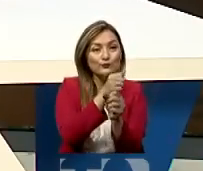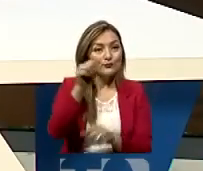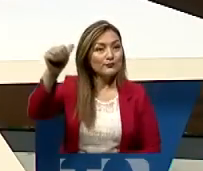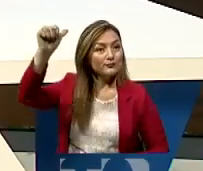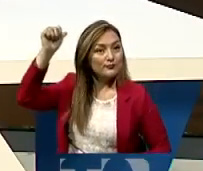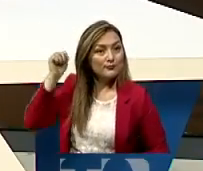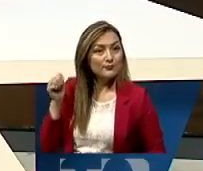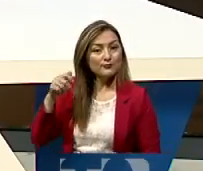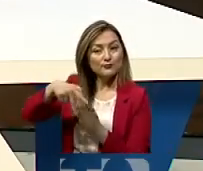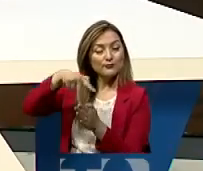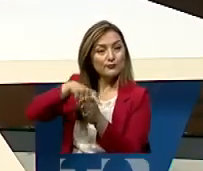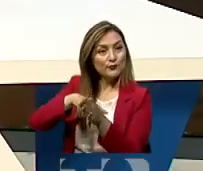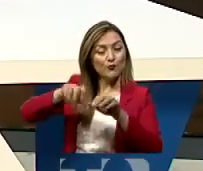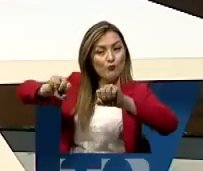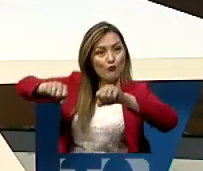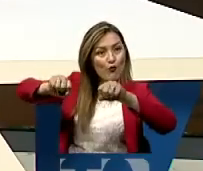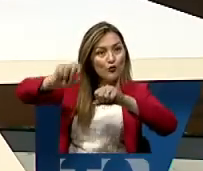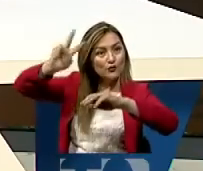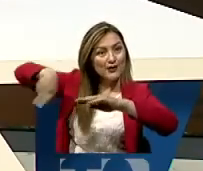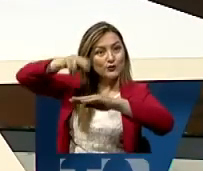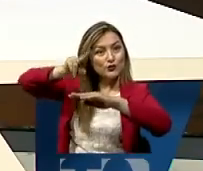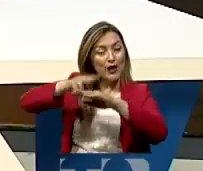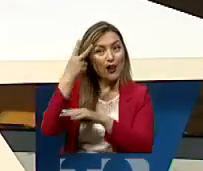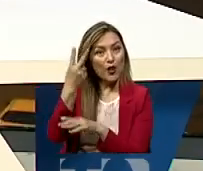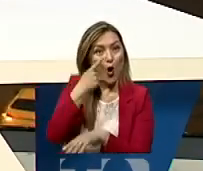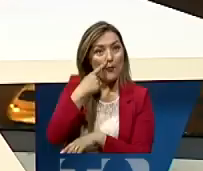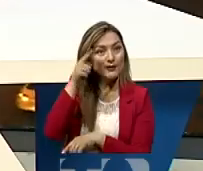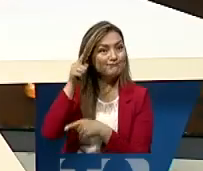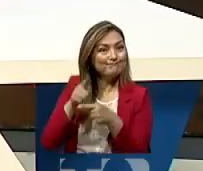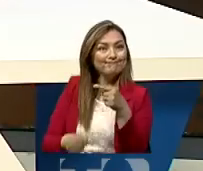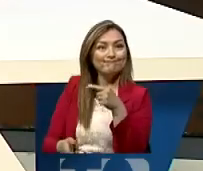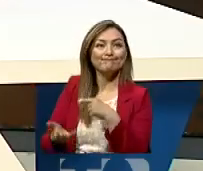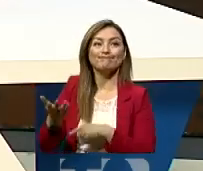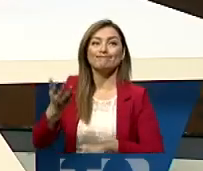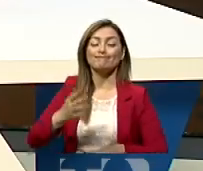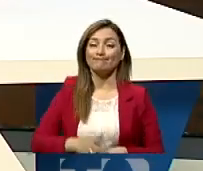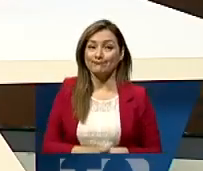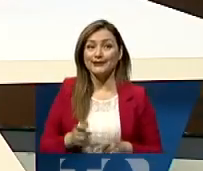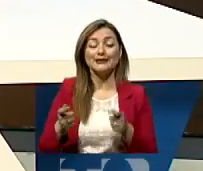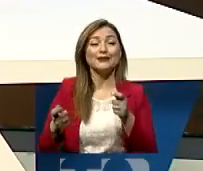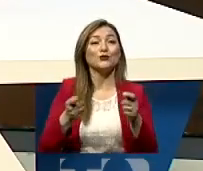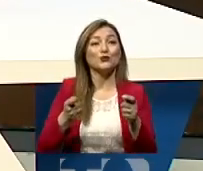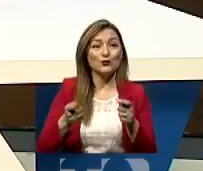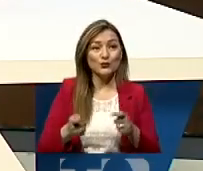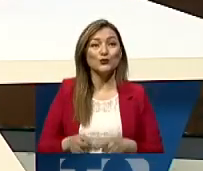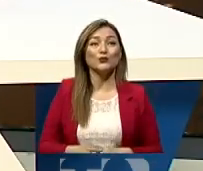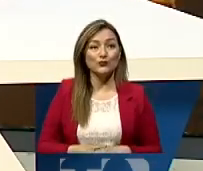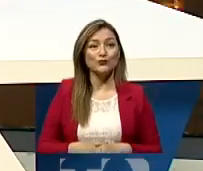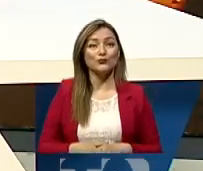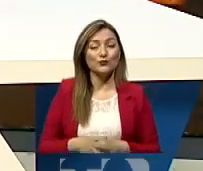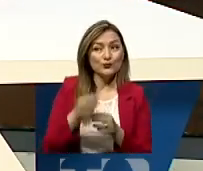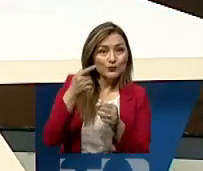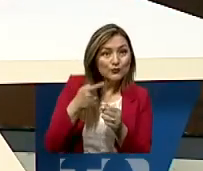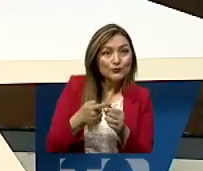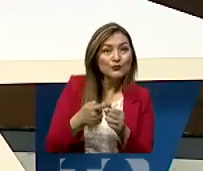restringió que dos hombres vayan en una moto a escala nacional, así que estamos pendientes de estos operativos que se van a ejecutar no solamente en la